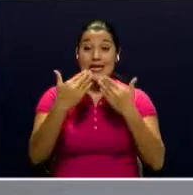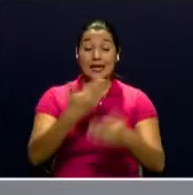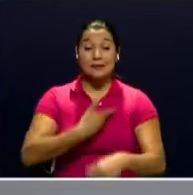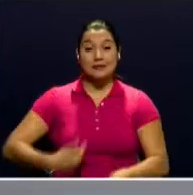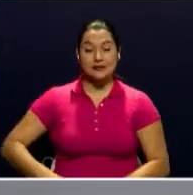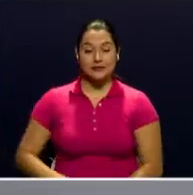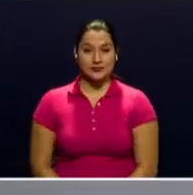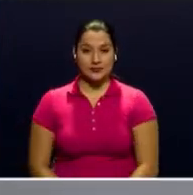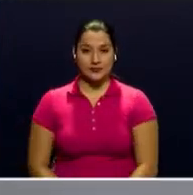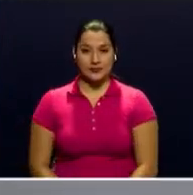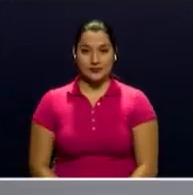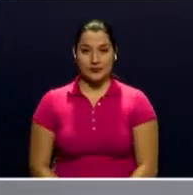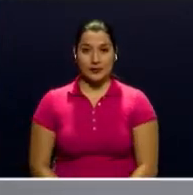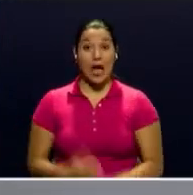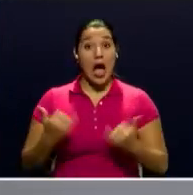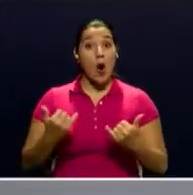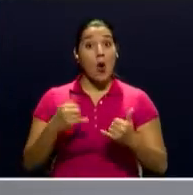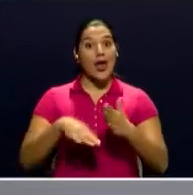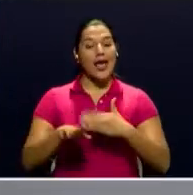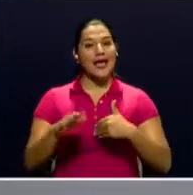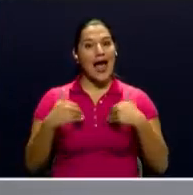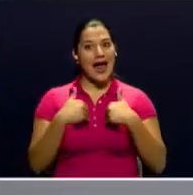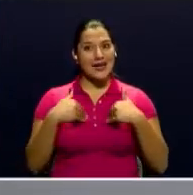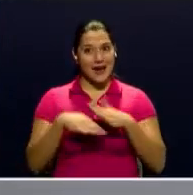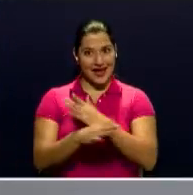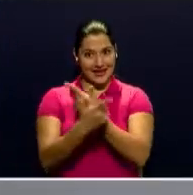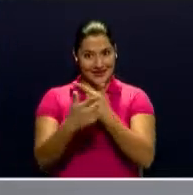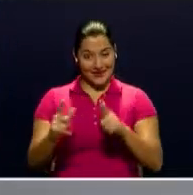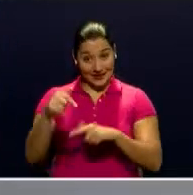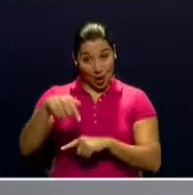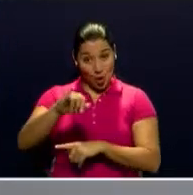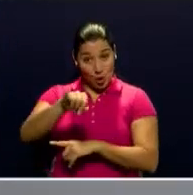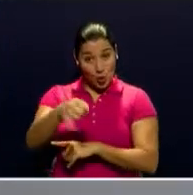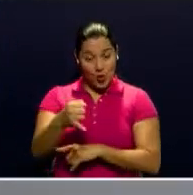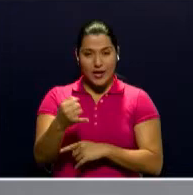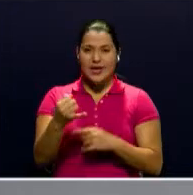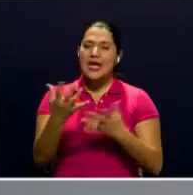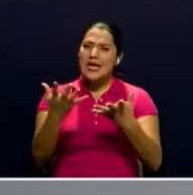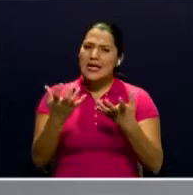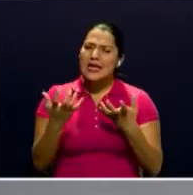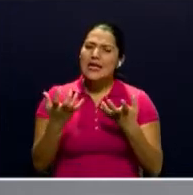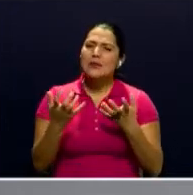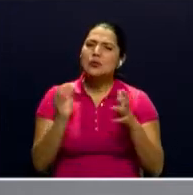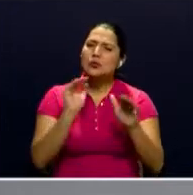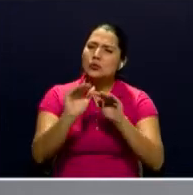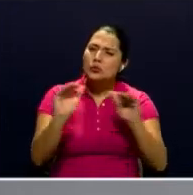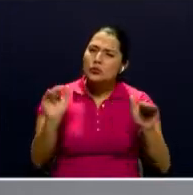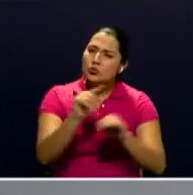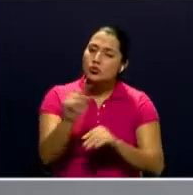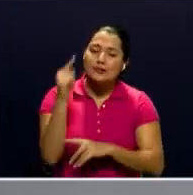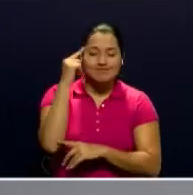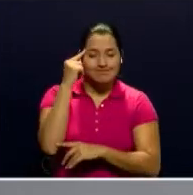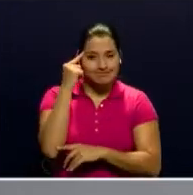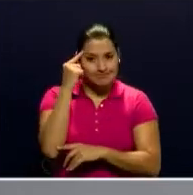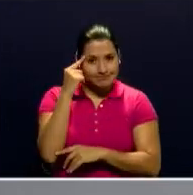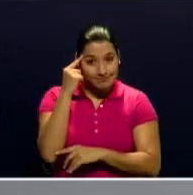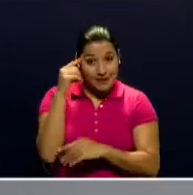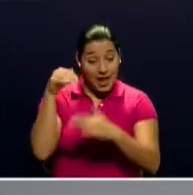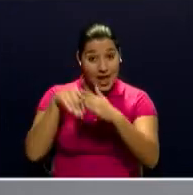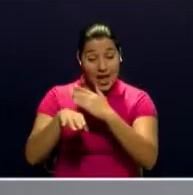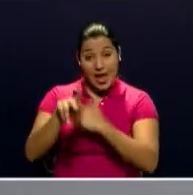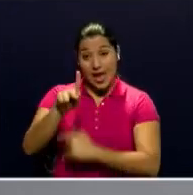presidente. Y en la sección Animales en Libertad de este jueves hacemos un llamado a la reflexión. En